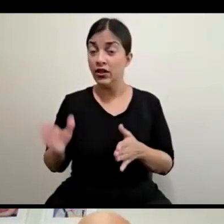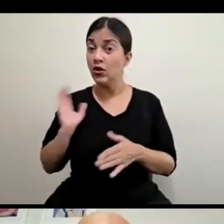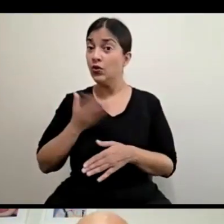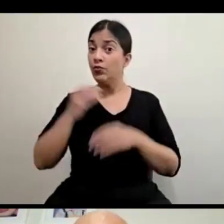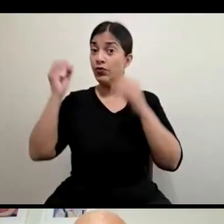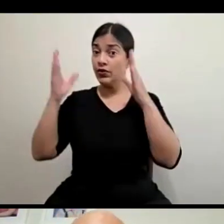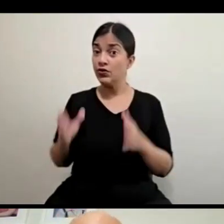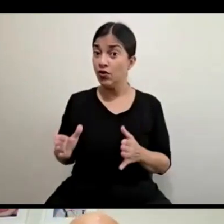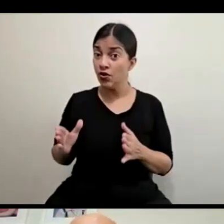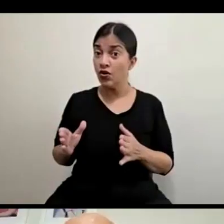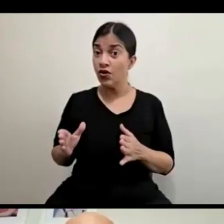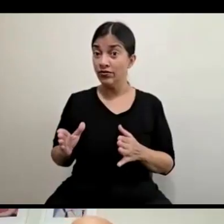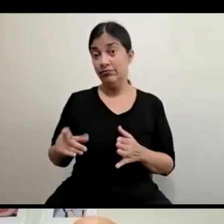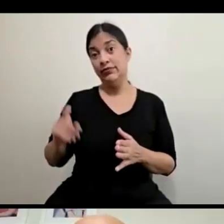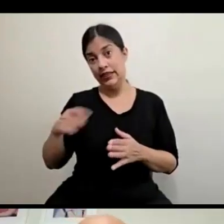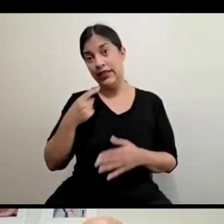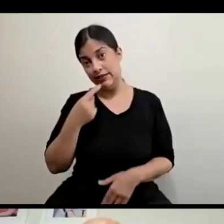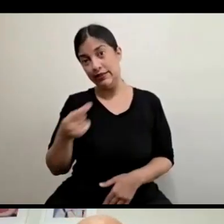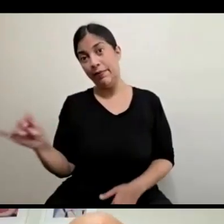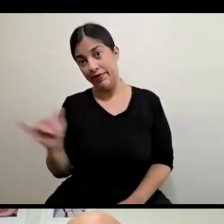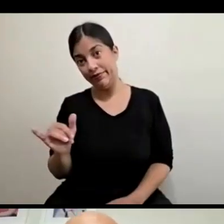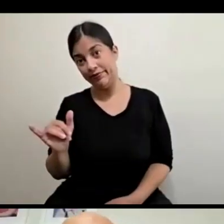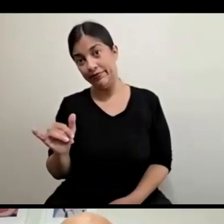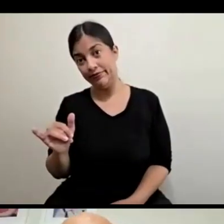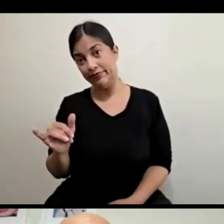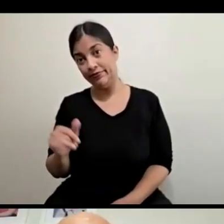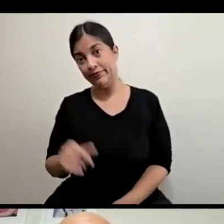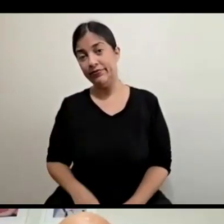que decirlo también. Qué bueno.